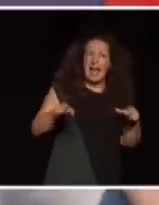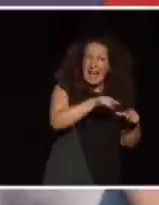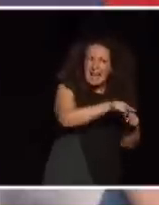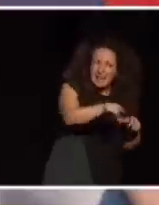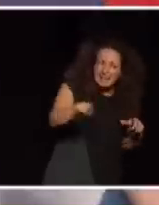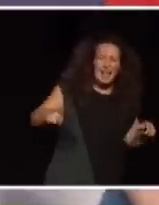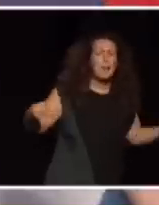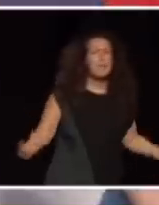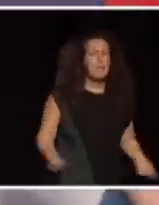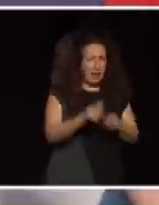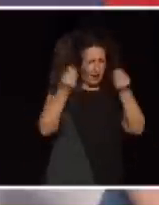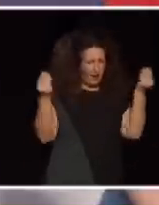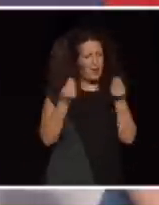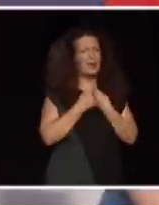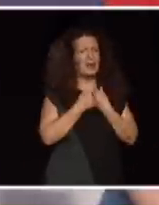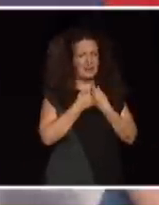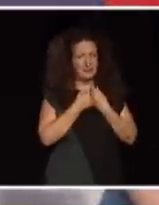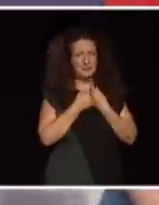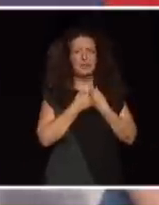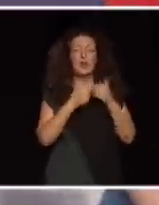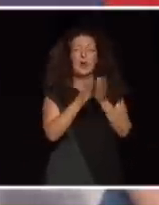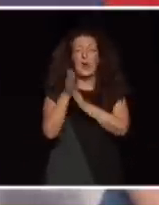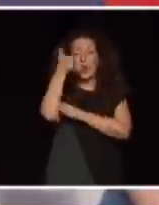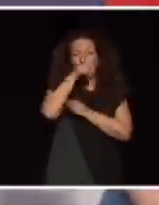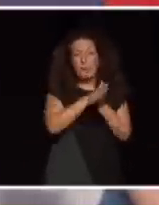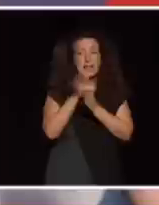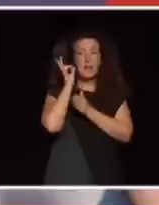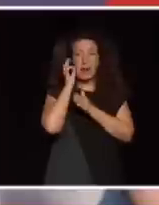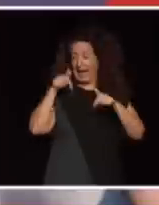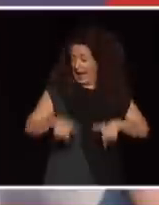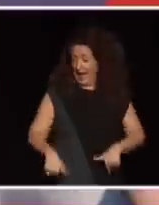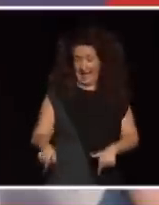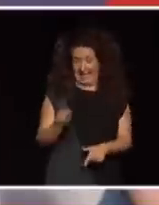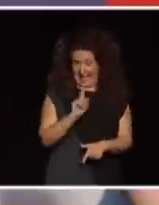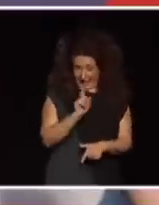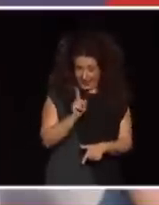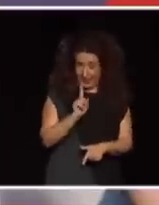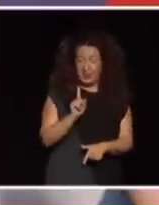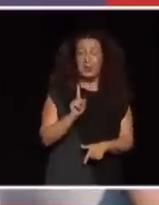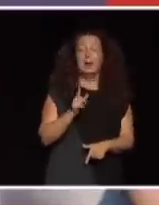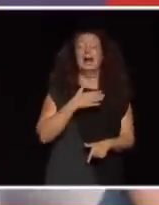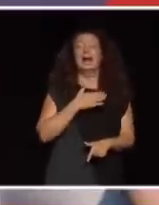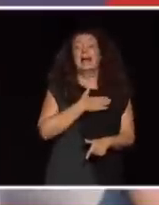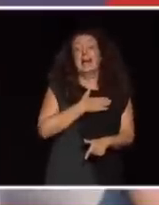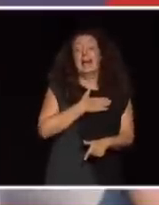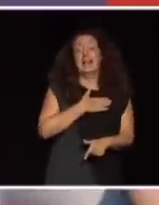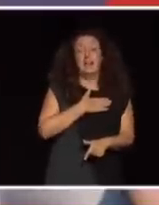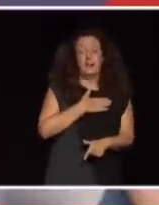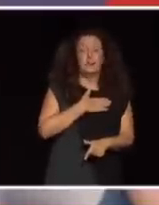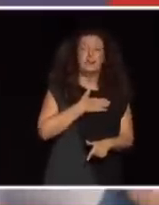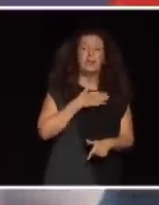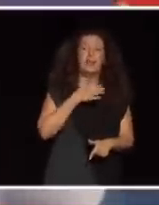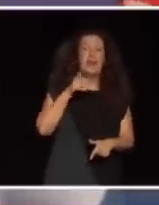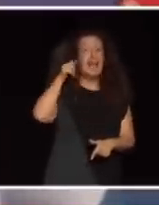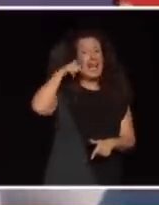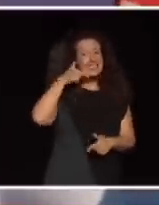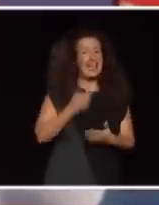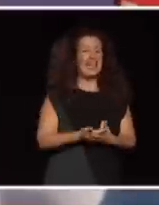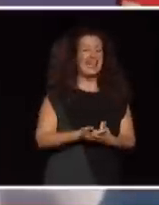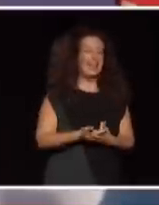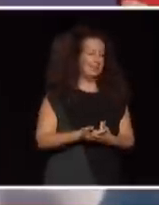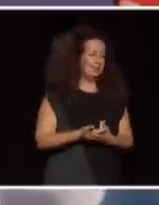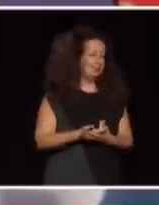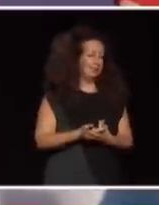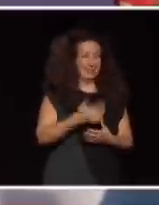en España. Compañeros, compañeras, que no os subís aquí, pero mi querido Pablo Echenique, que nos estará siguiendo a través